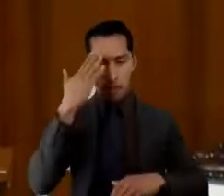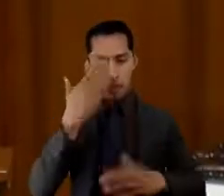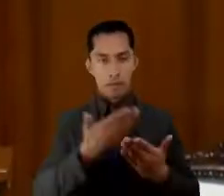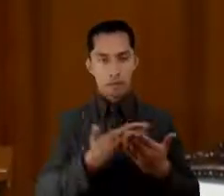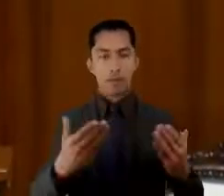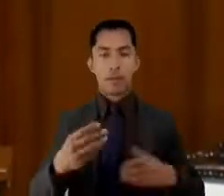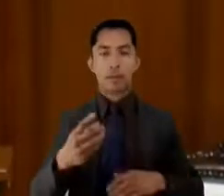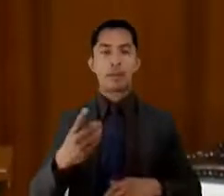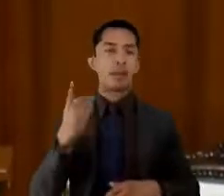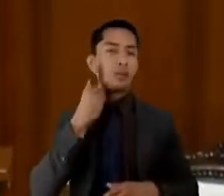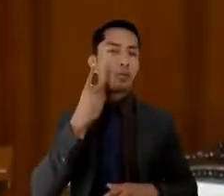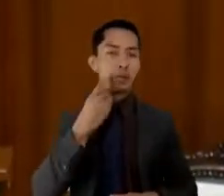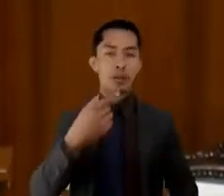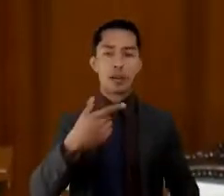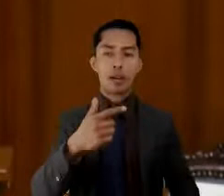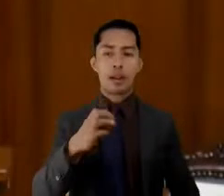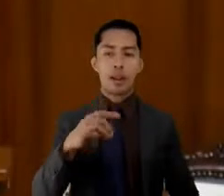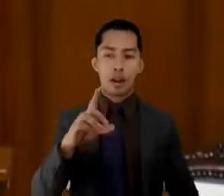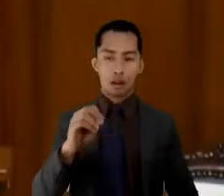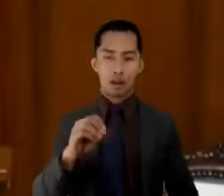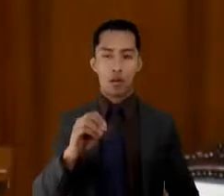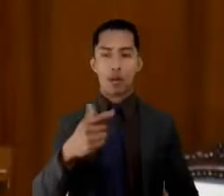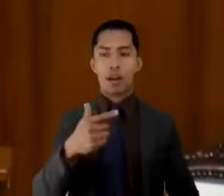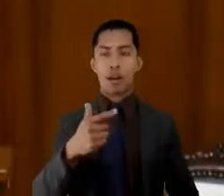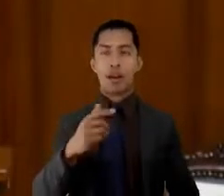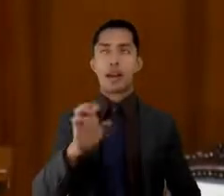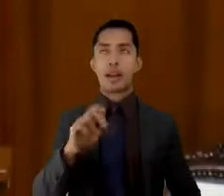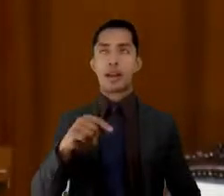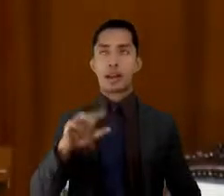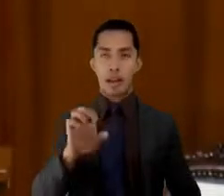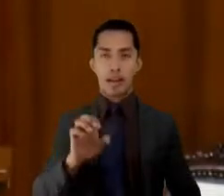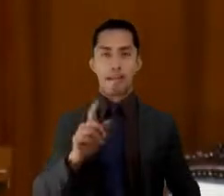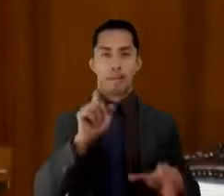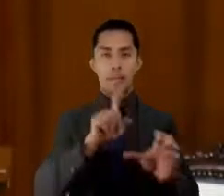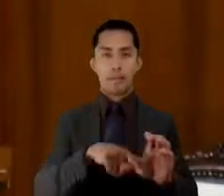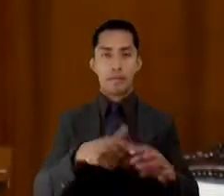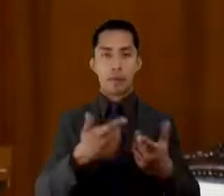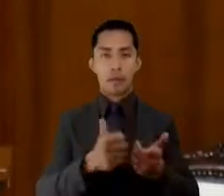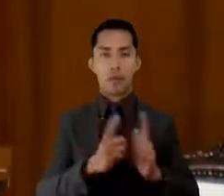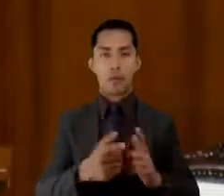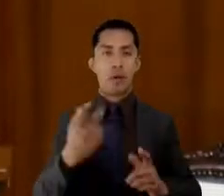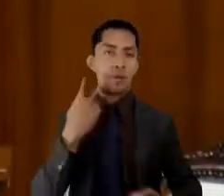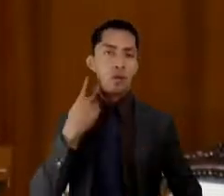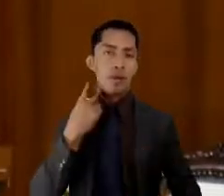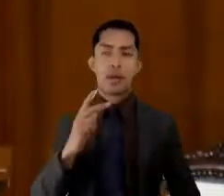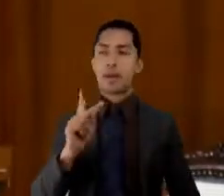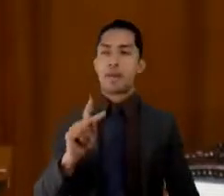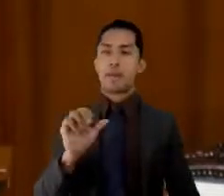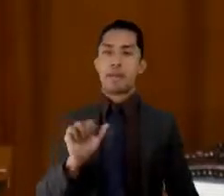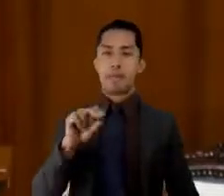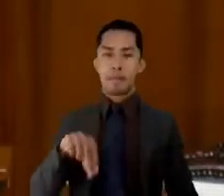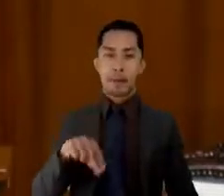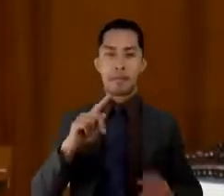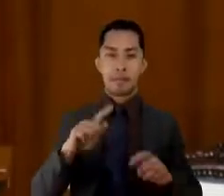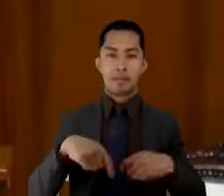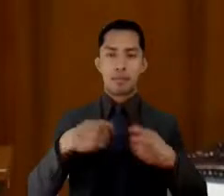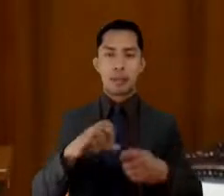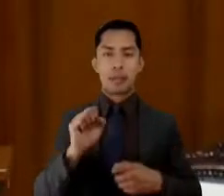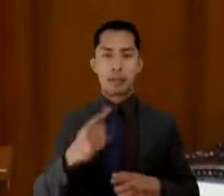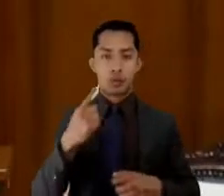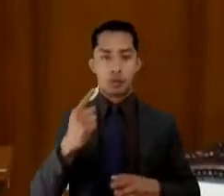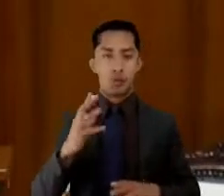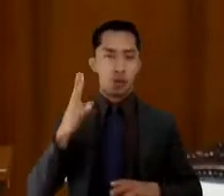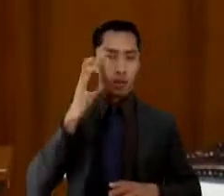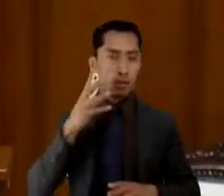Los diputados Gerardo Lamas Pombo y Enrique Vargas del Villar, integrantes del Grupo Parlamentario del Partido Acción Nacional de la 61ª